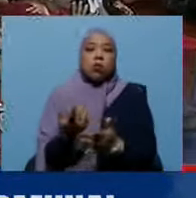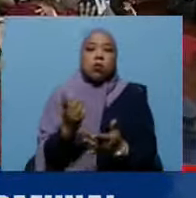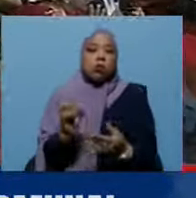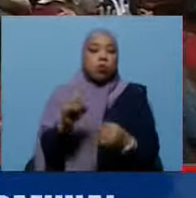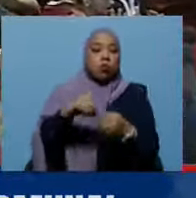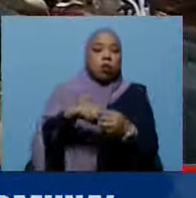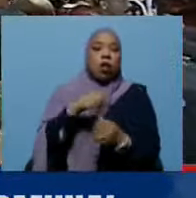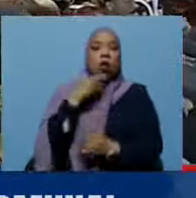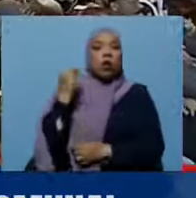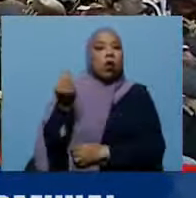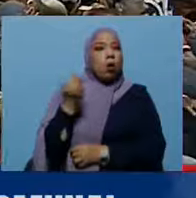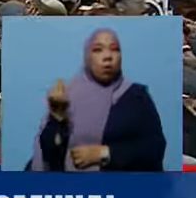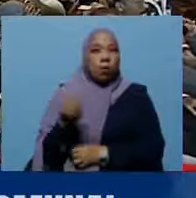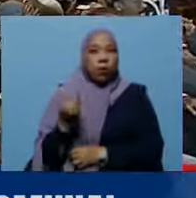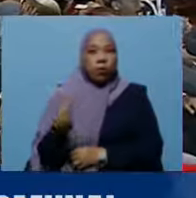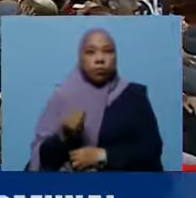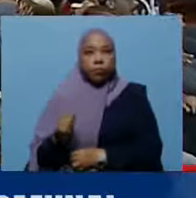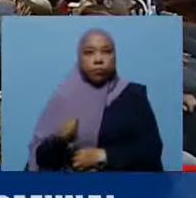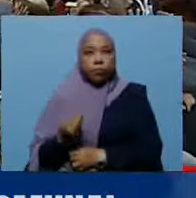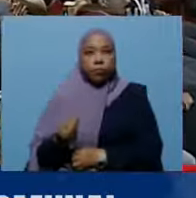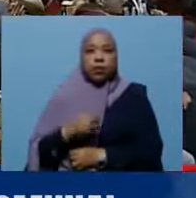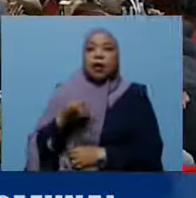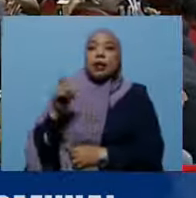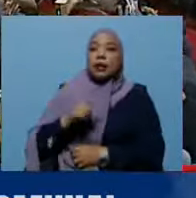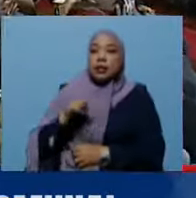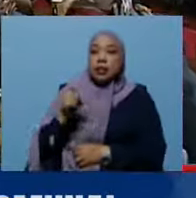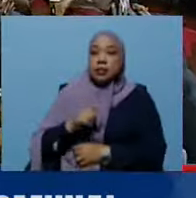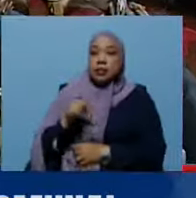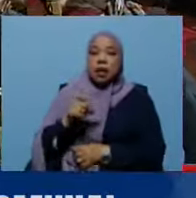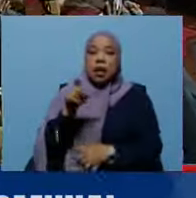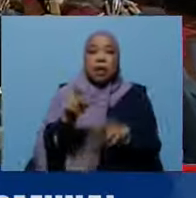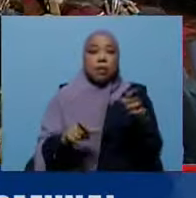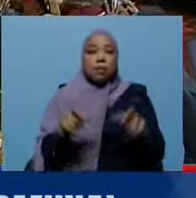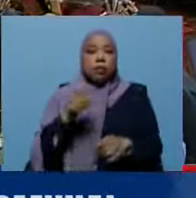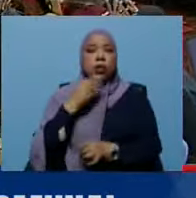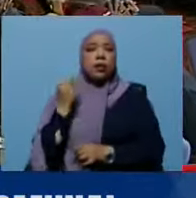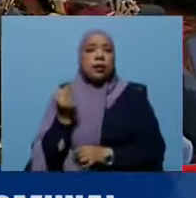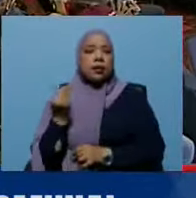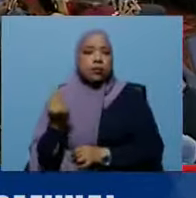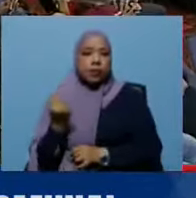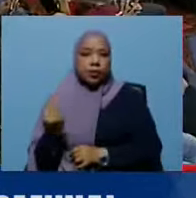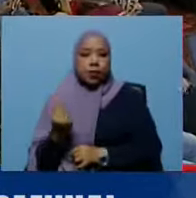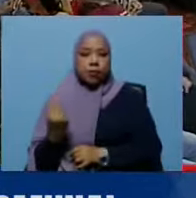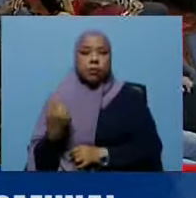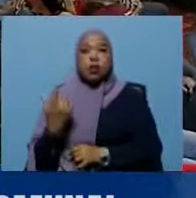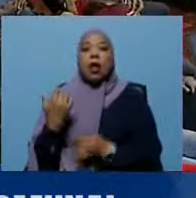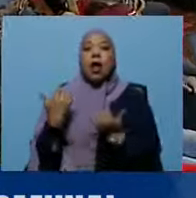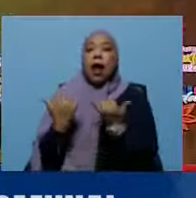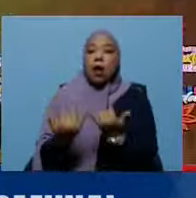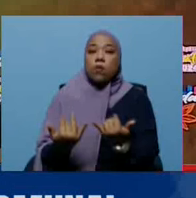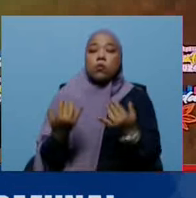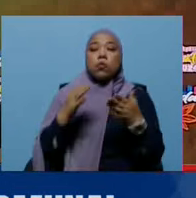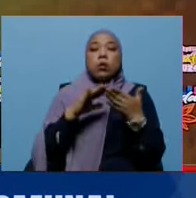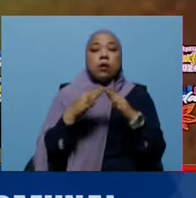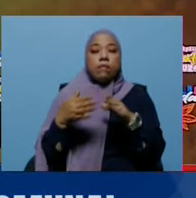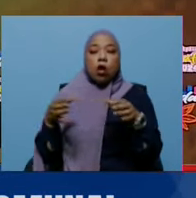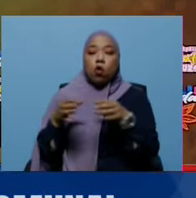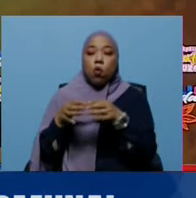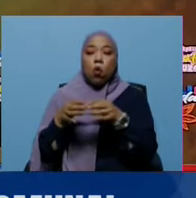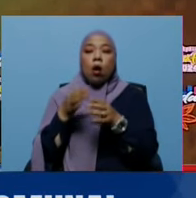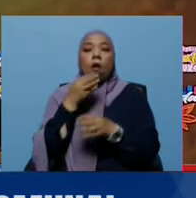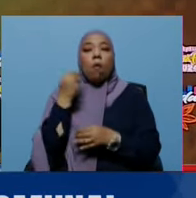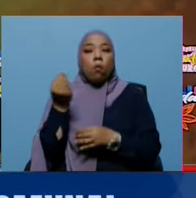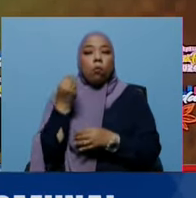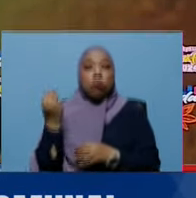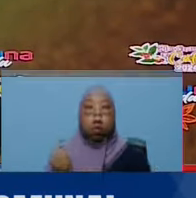joven y las necesidades del joven. Entonces estamos ahora conformando por lo menos un comité juvenil